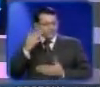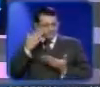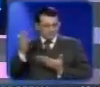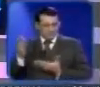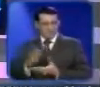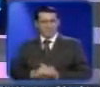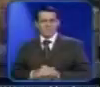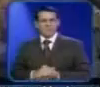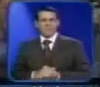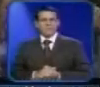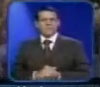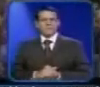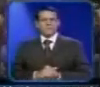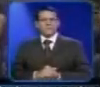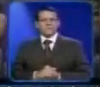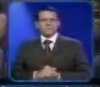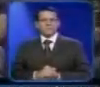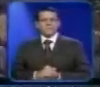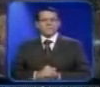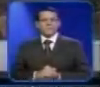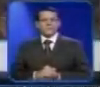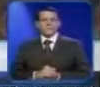ver.